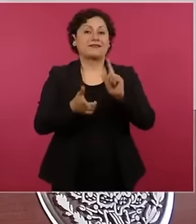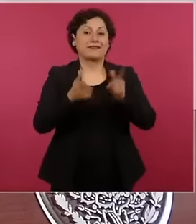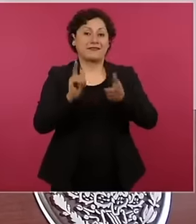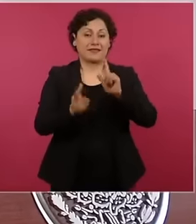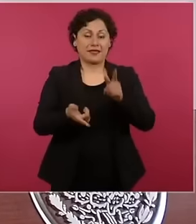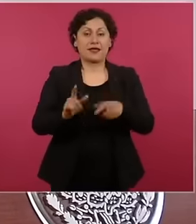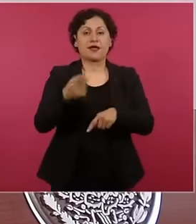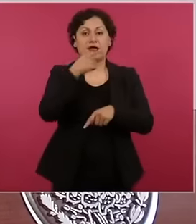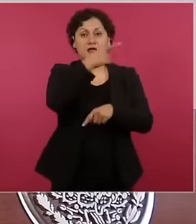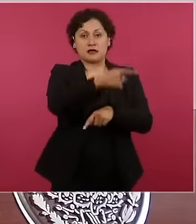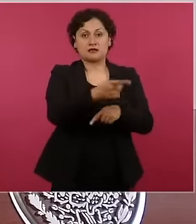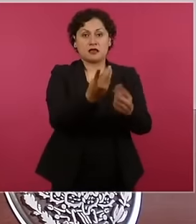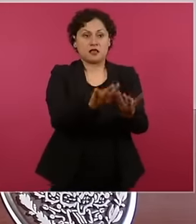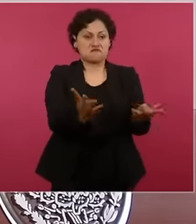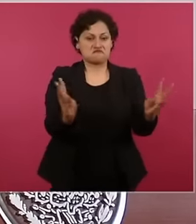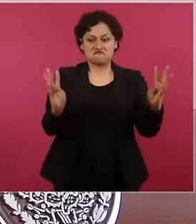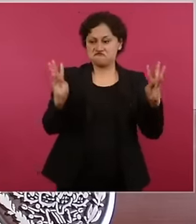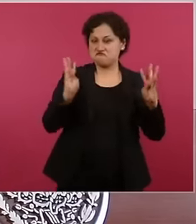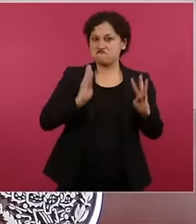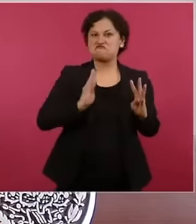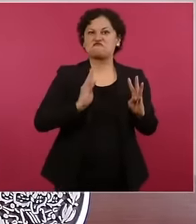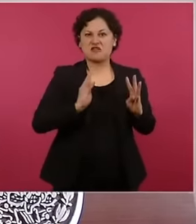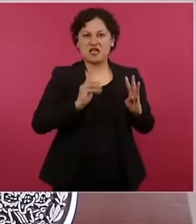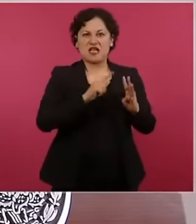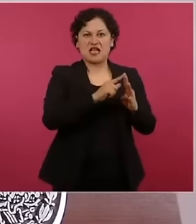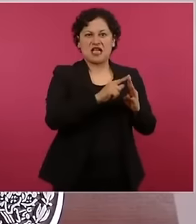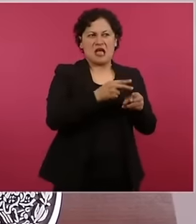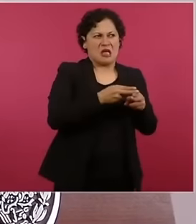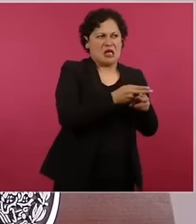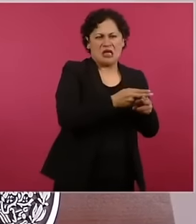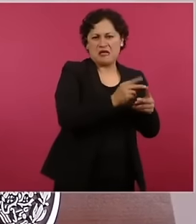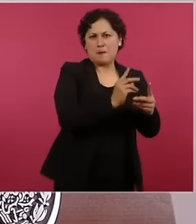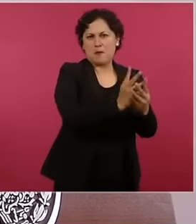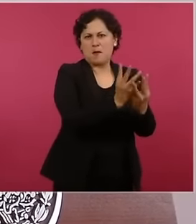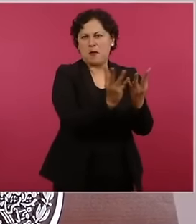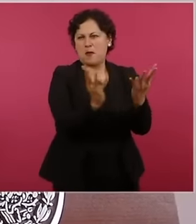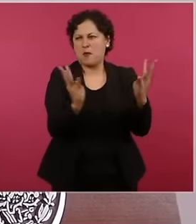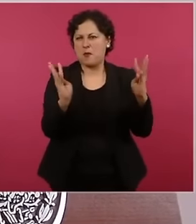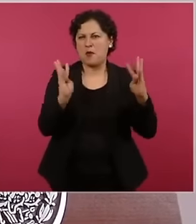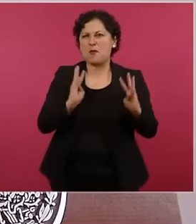con navajas, con púas, en el río.